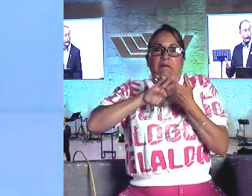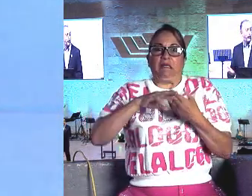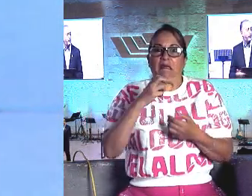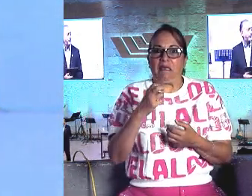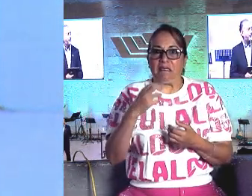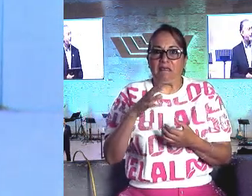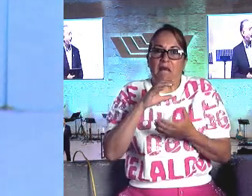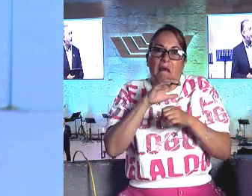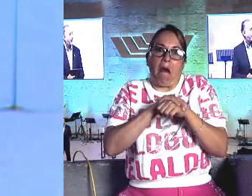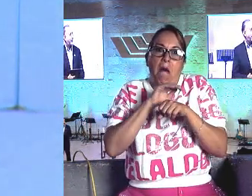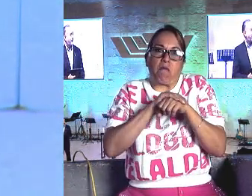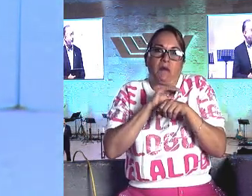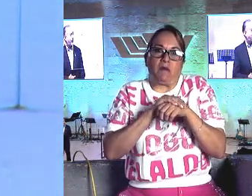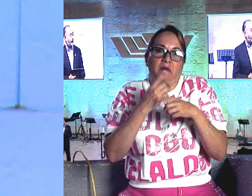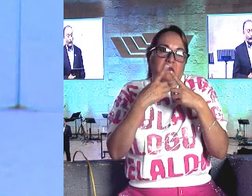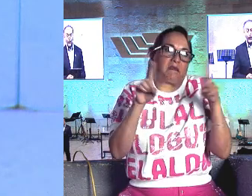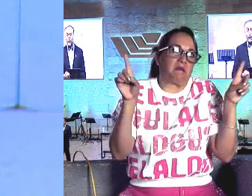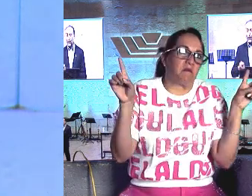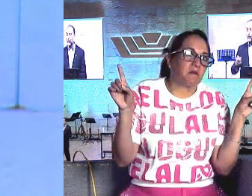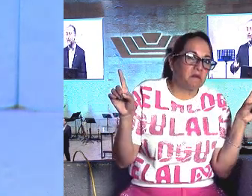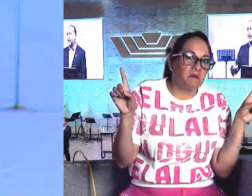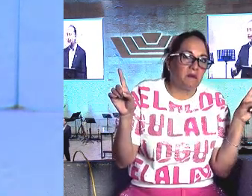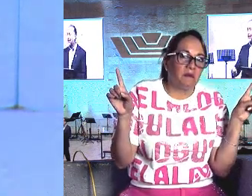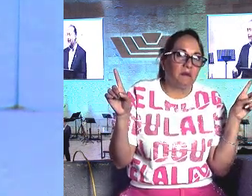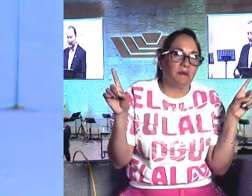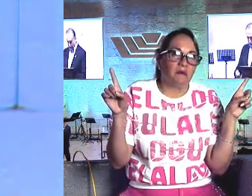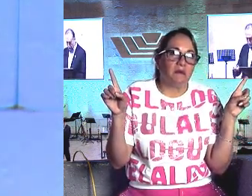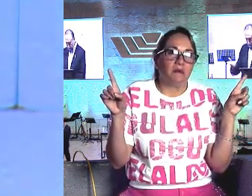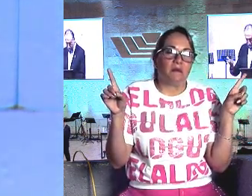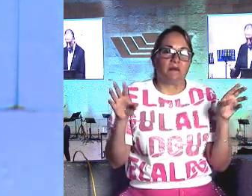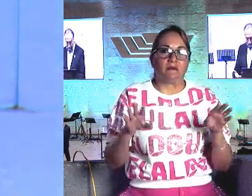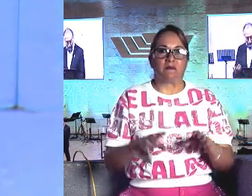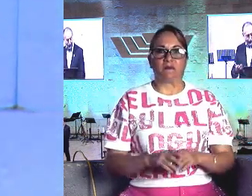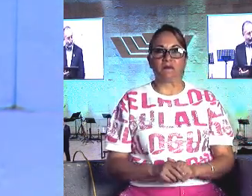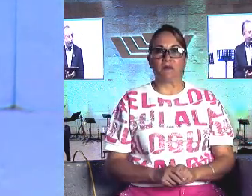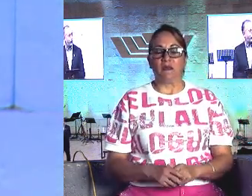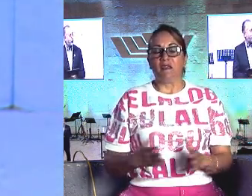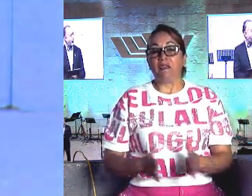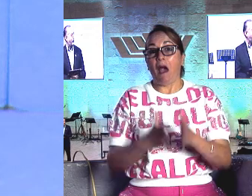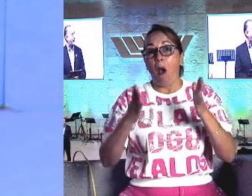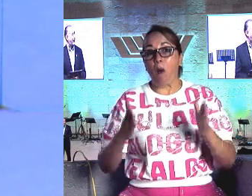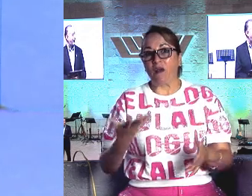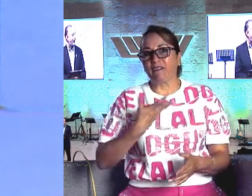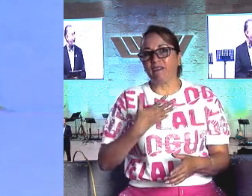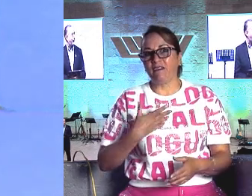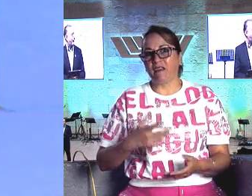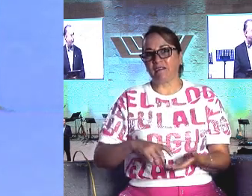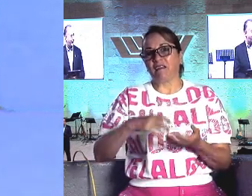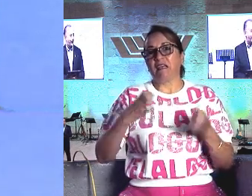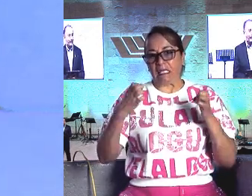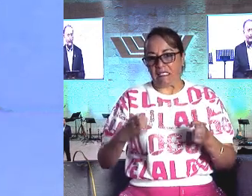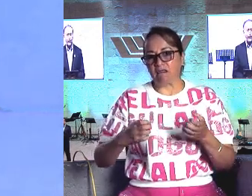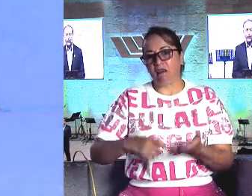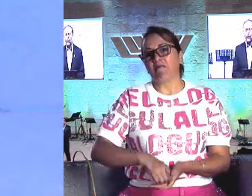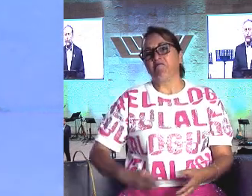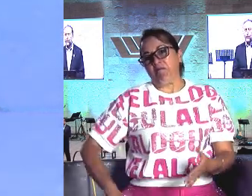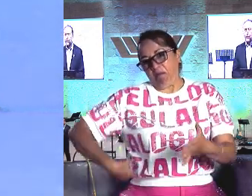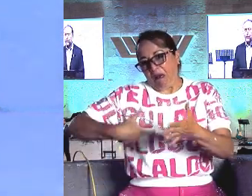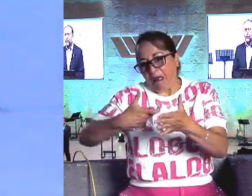divorció, y contra el empleado de la tienda que le dijo: páguela 18 meses sin intereses.